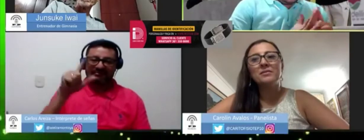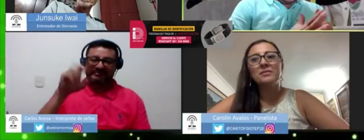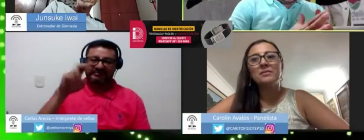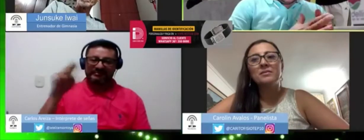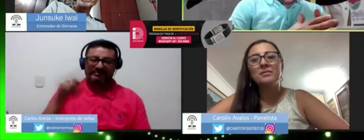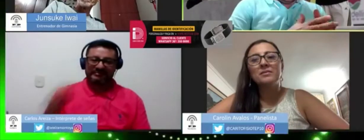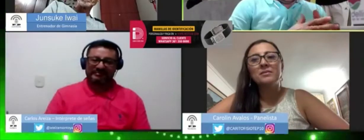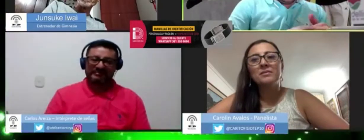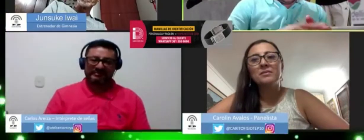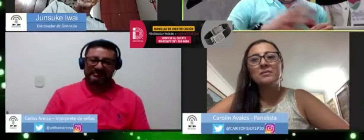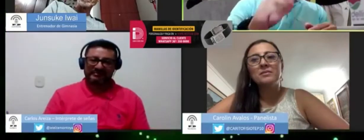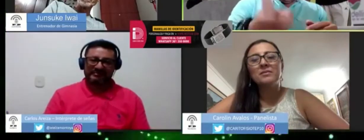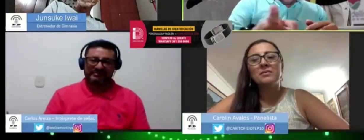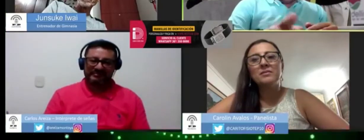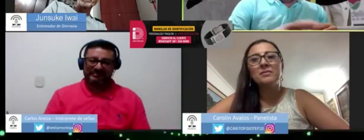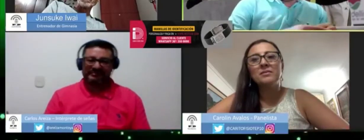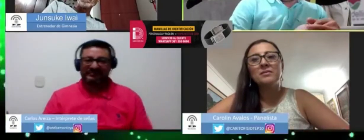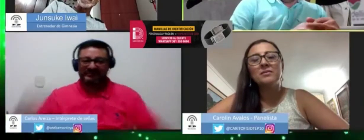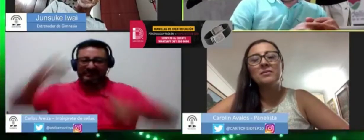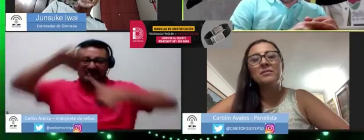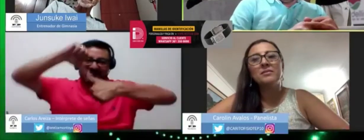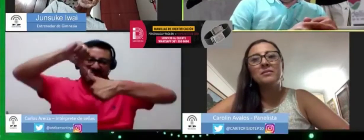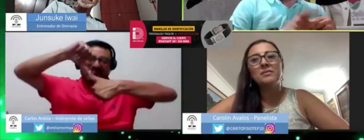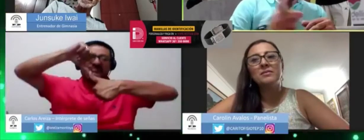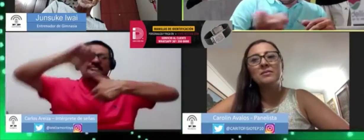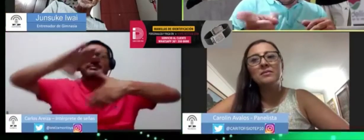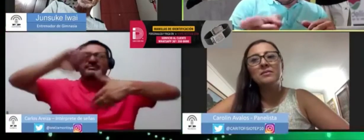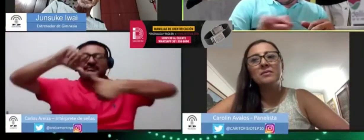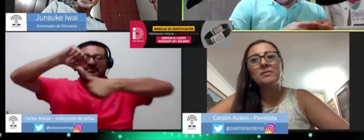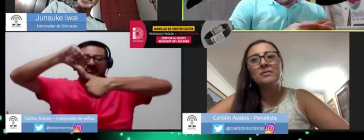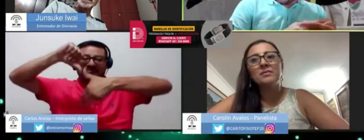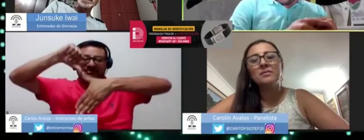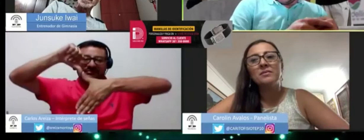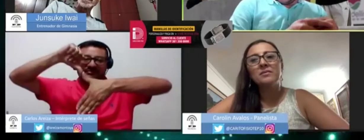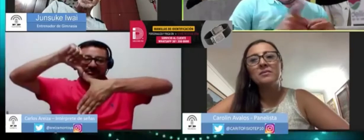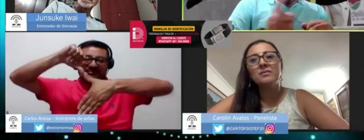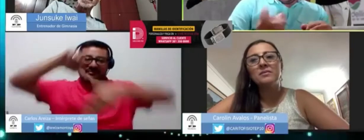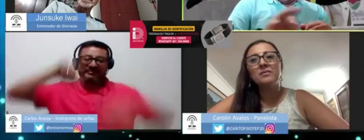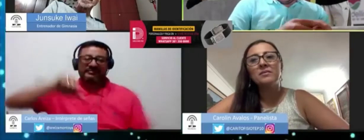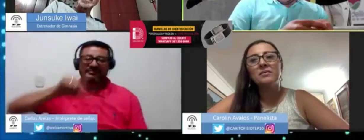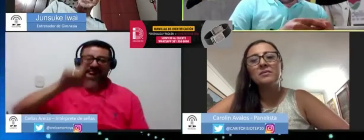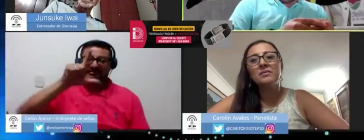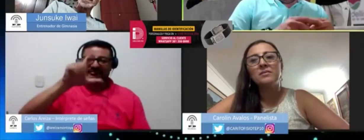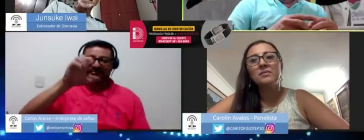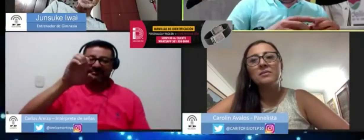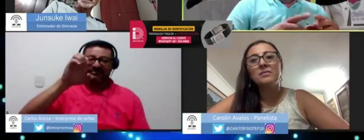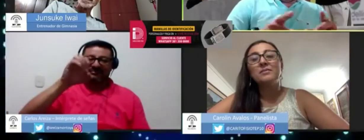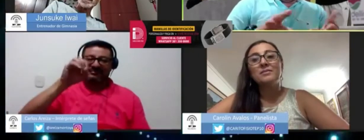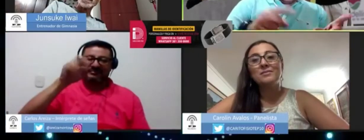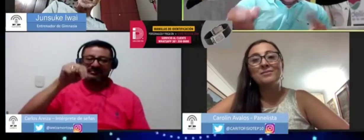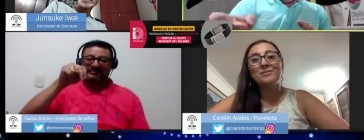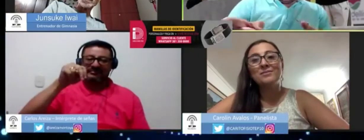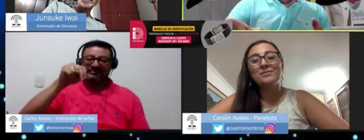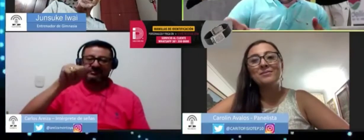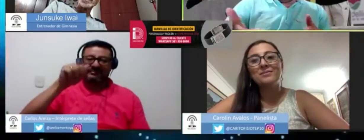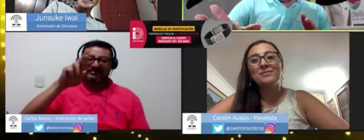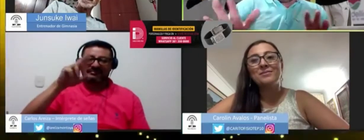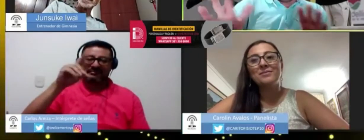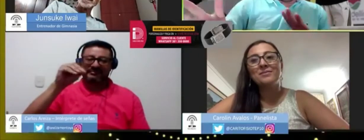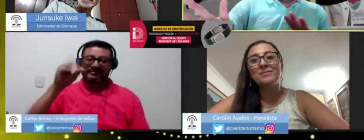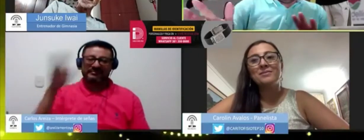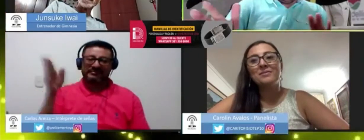unos Sudamericanos. A Leonardo González de la Liga lo saludamos porque es el presidente, todavía ejerciendo, que ya es un legado